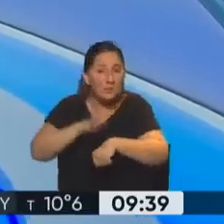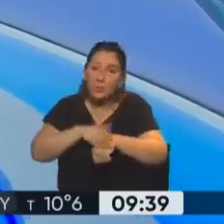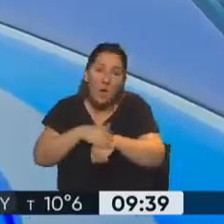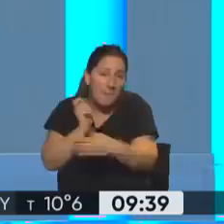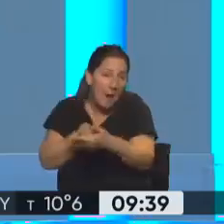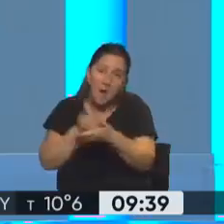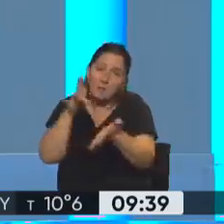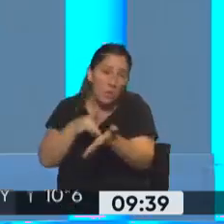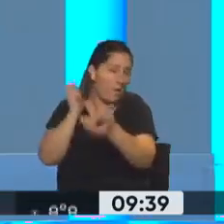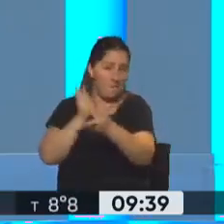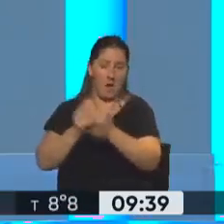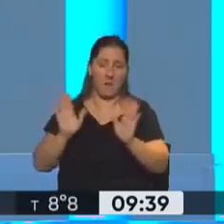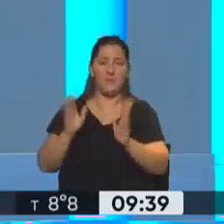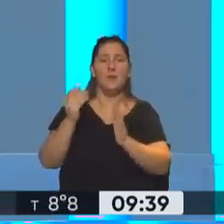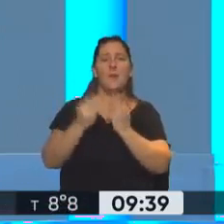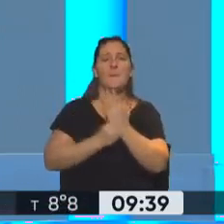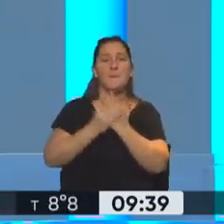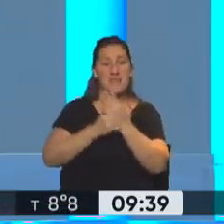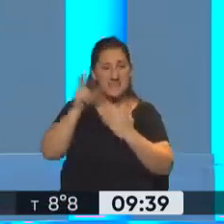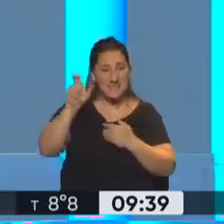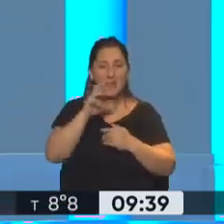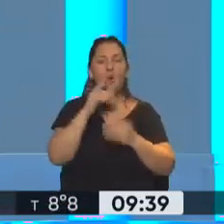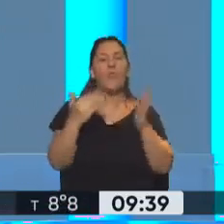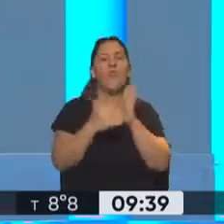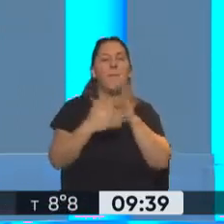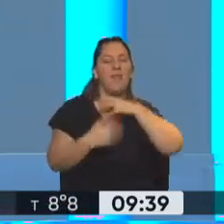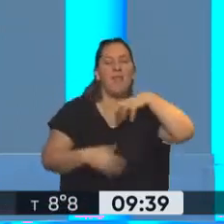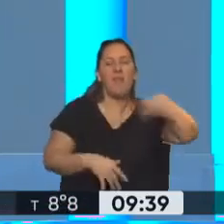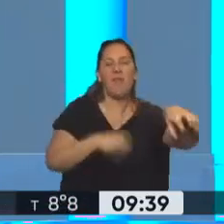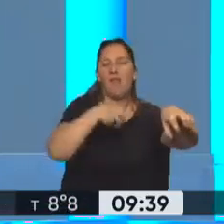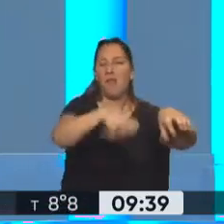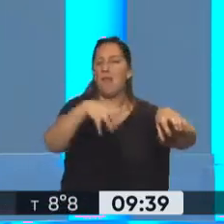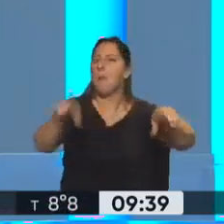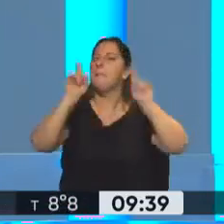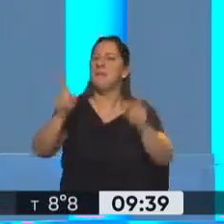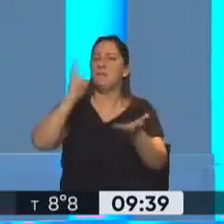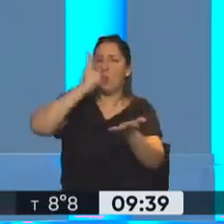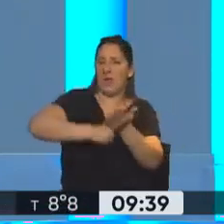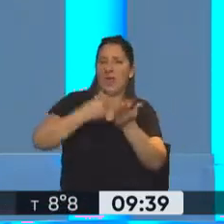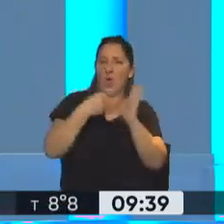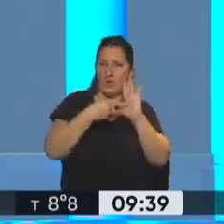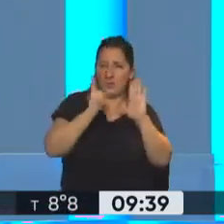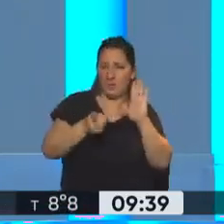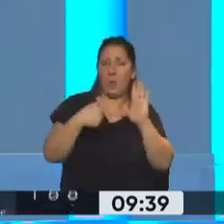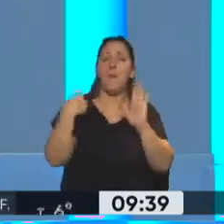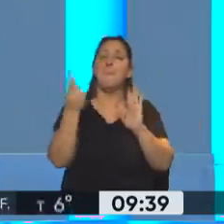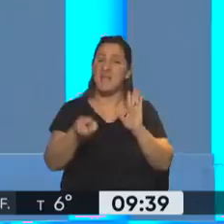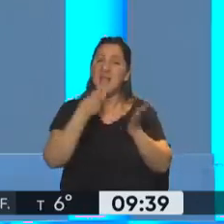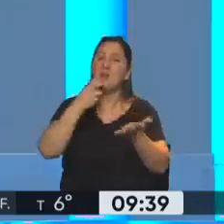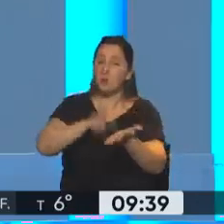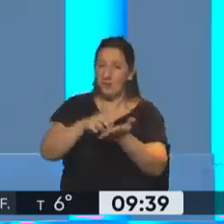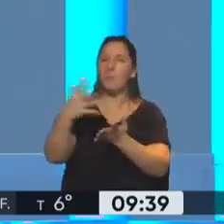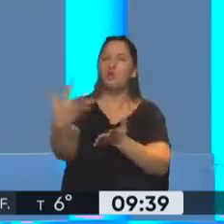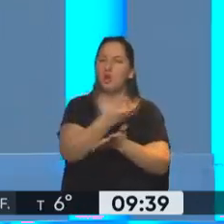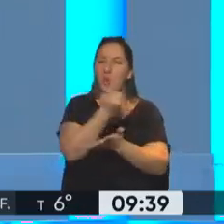la ministra habló por tipos de población tal cual lo dice el decreto es decir mañana lo que podríamos hacer el noticiero es volver a ese decreto